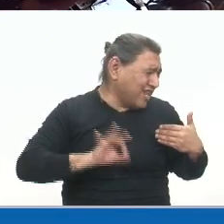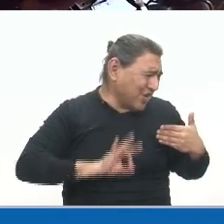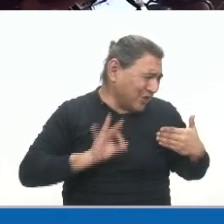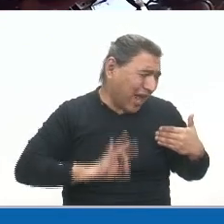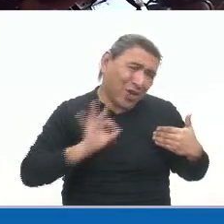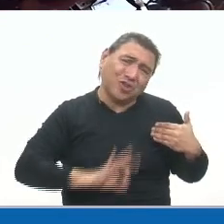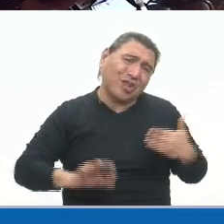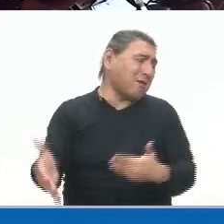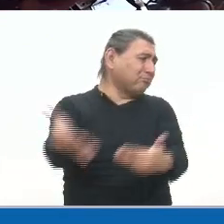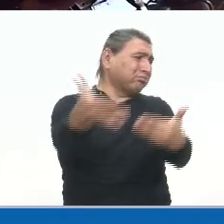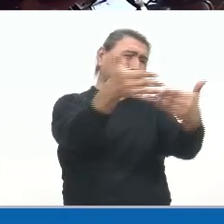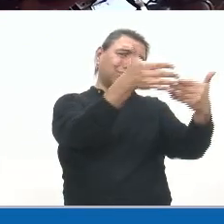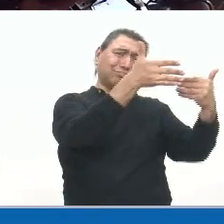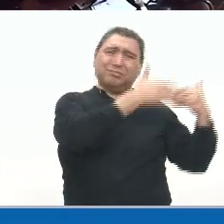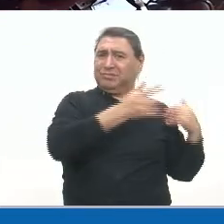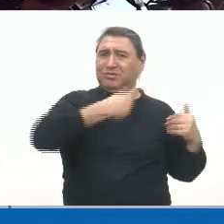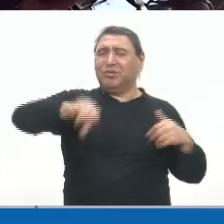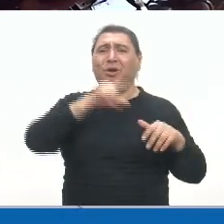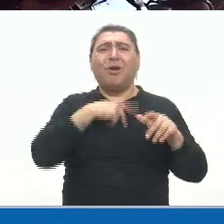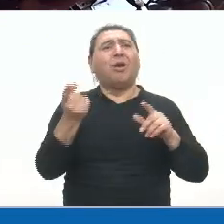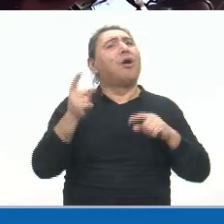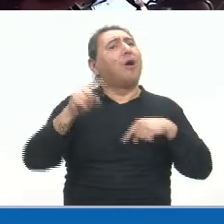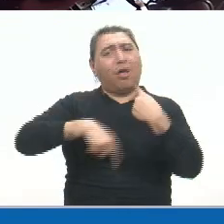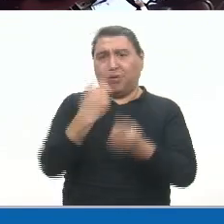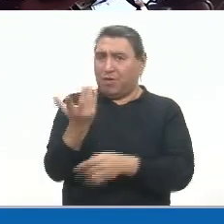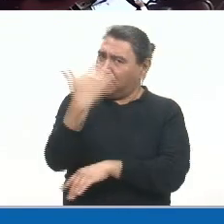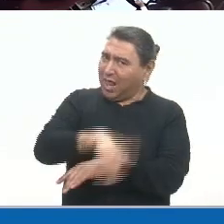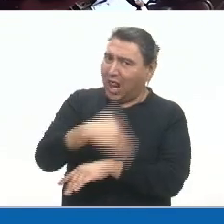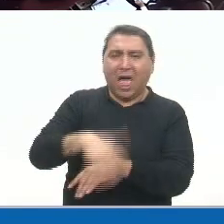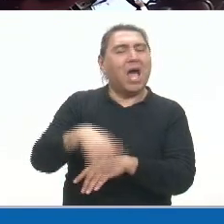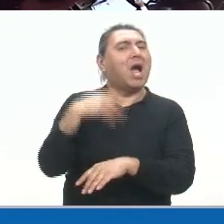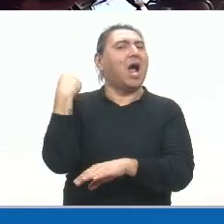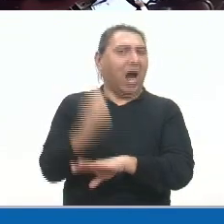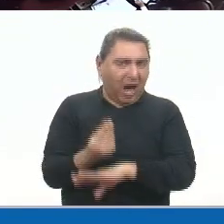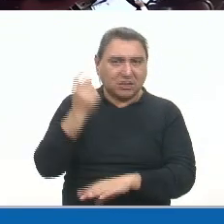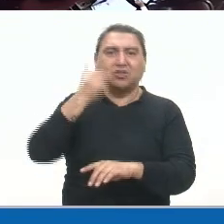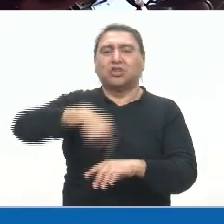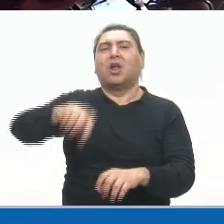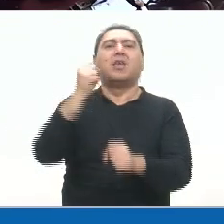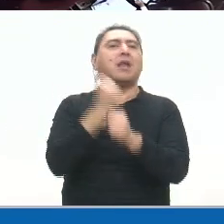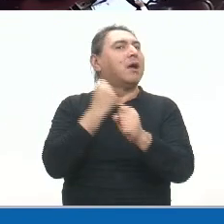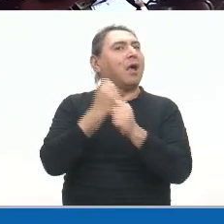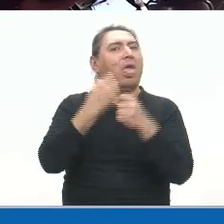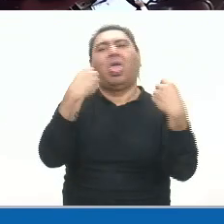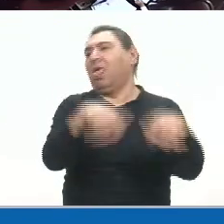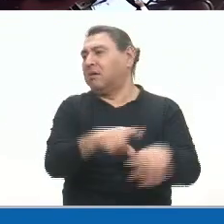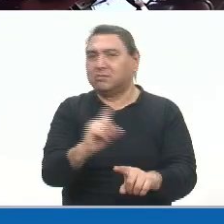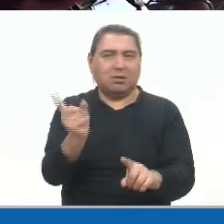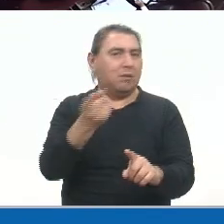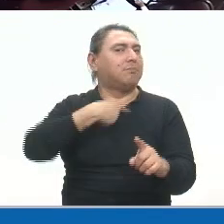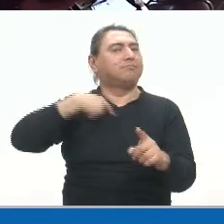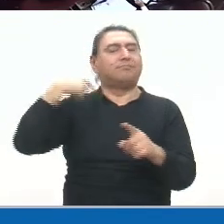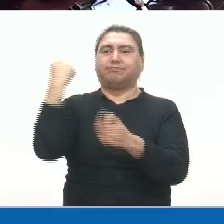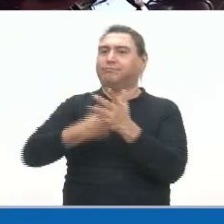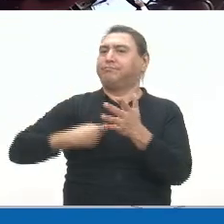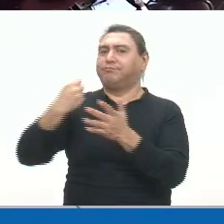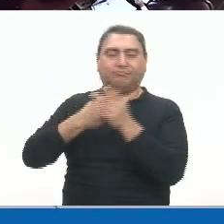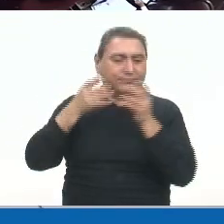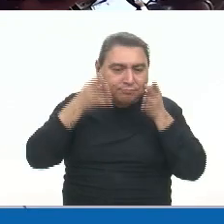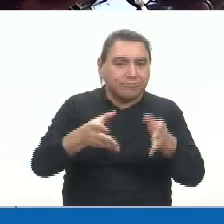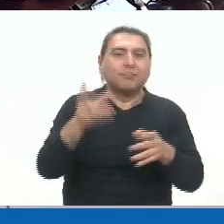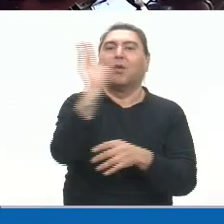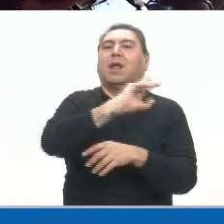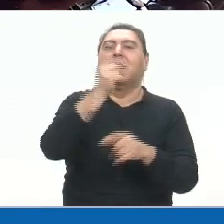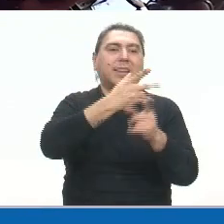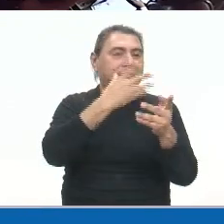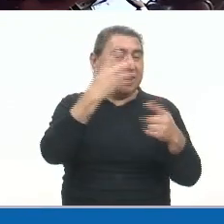nosotros no vamos a dejar de estar en las calles nosotras no vamos a dejar de trabajar por las mujeres por las diversidades por